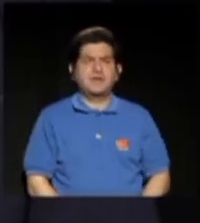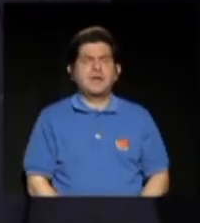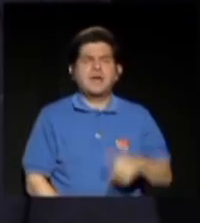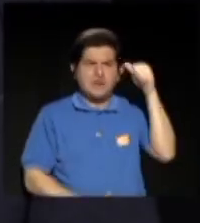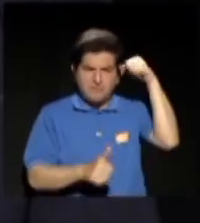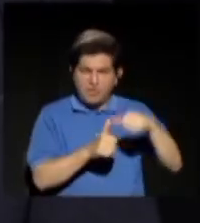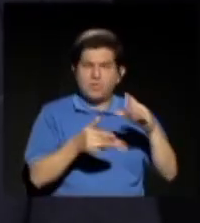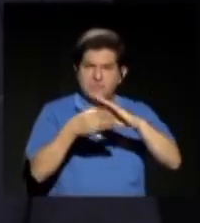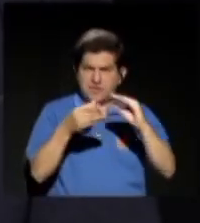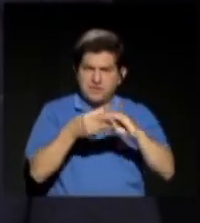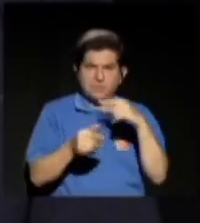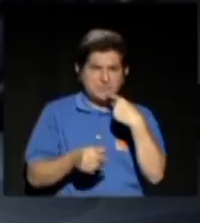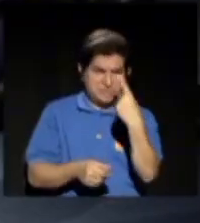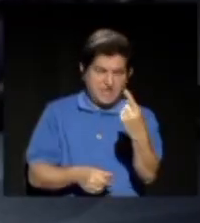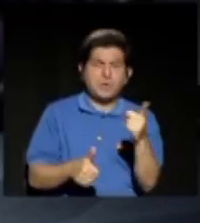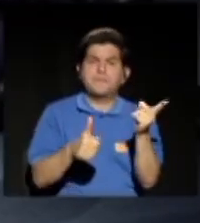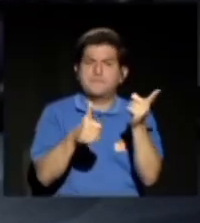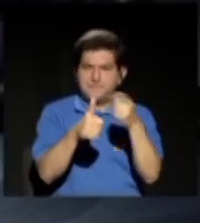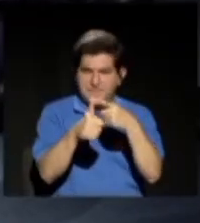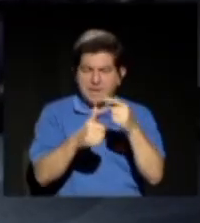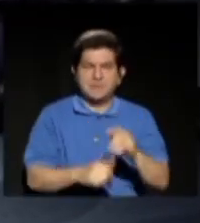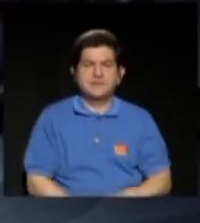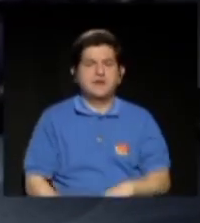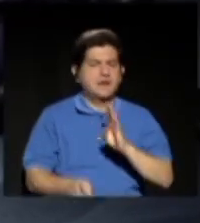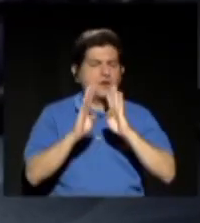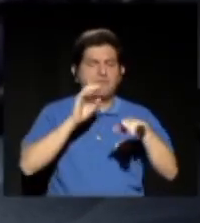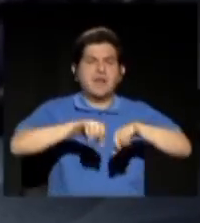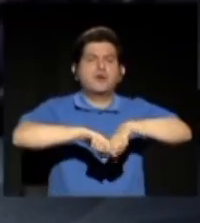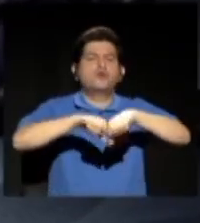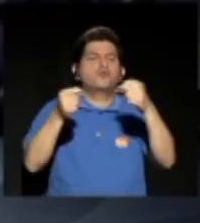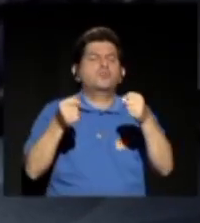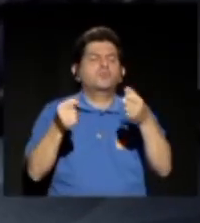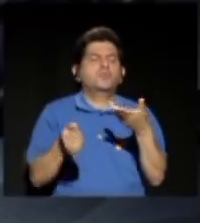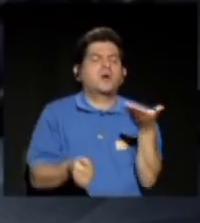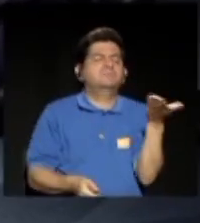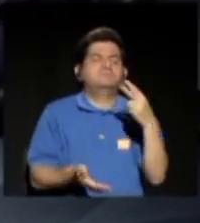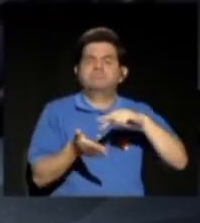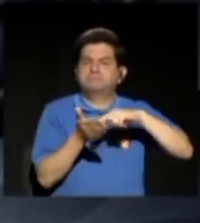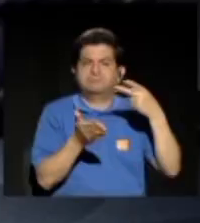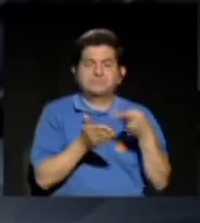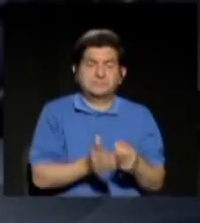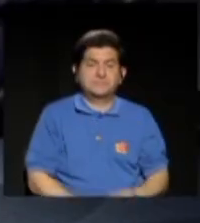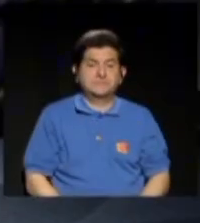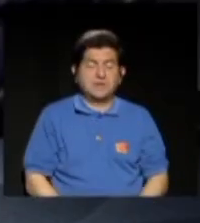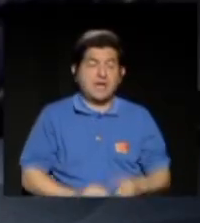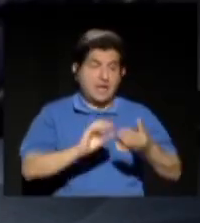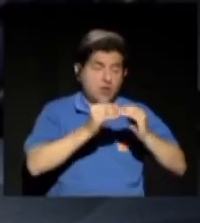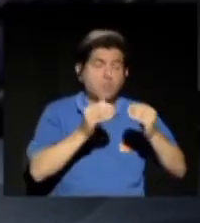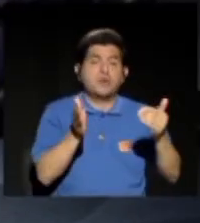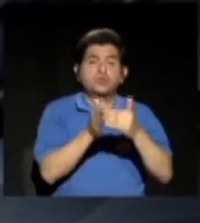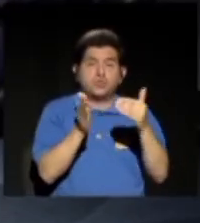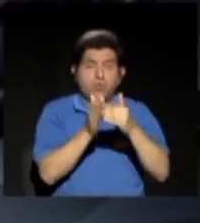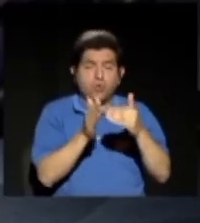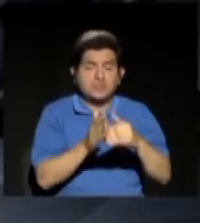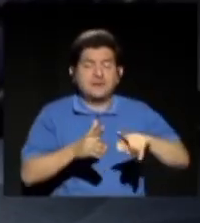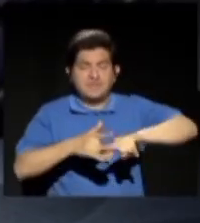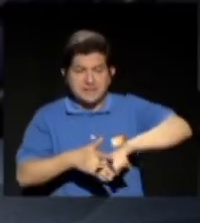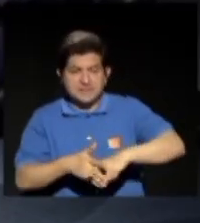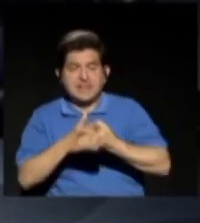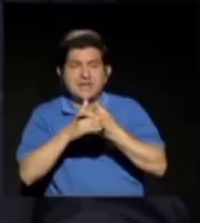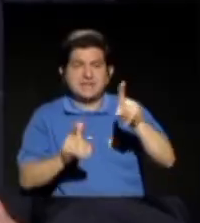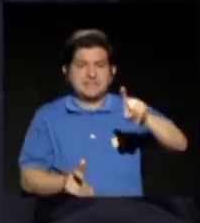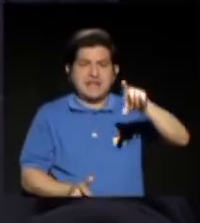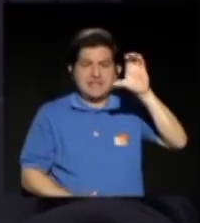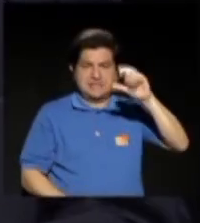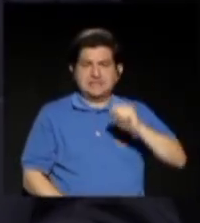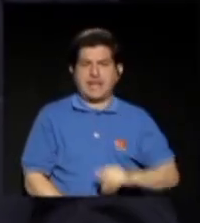usted ha hecho, el primer término es que cuando hablamos de ruptura es porque el índice se reinicia y nuevamente comienza en 100.